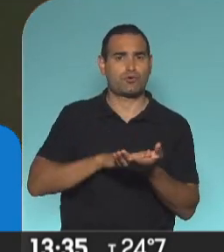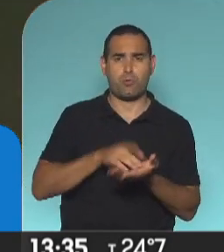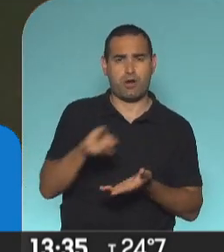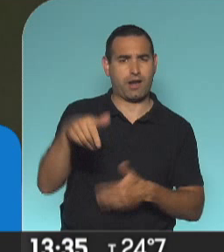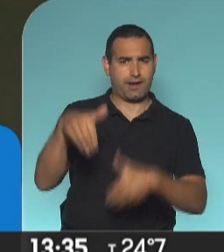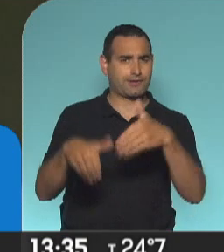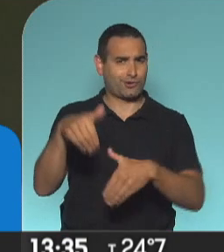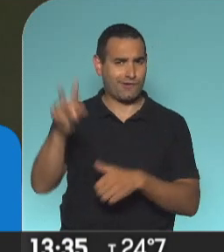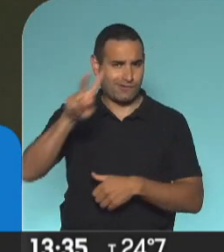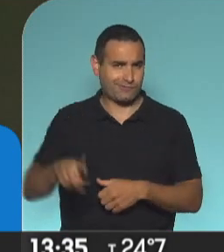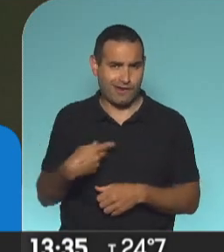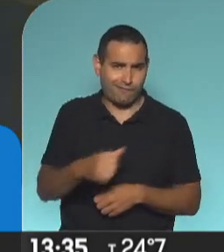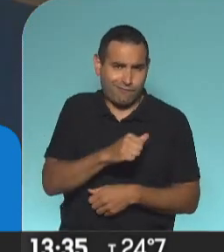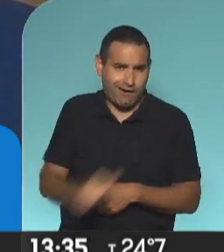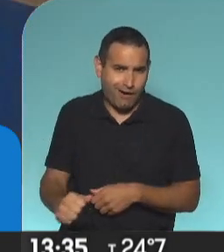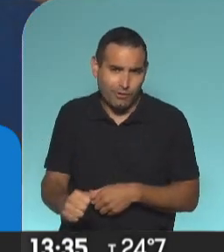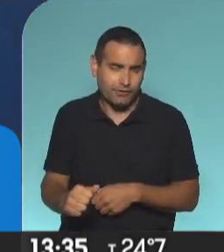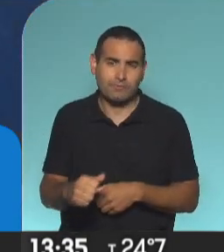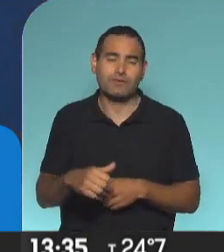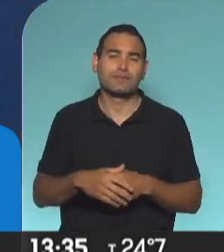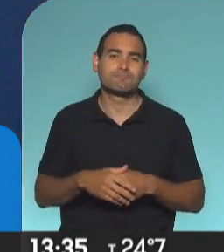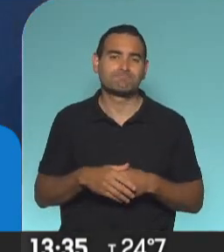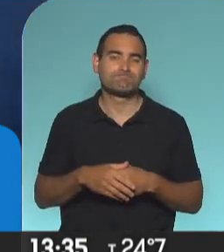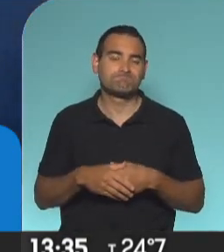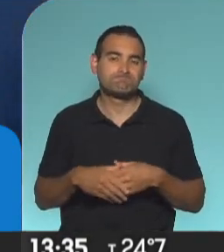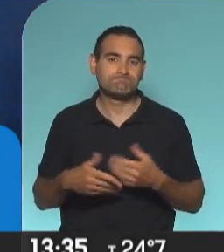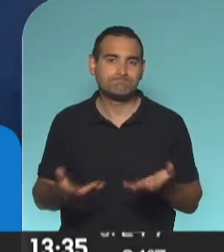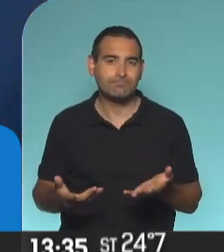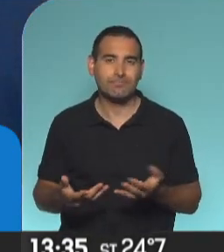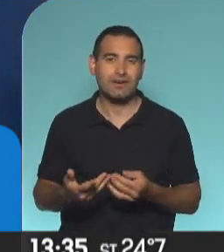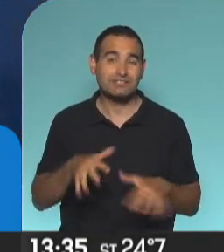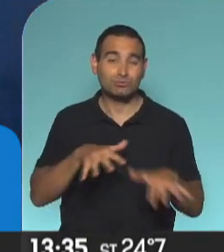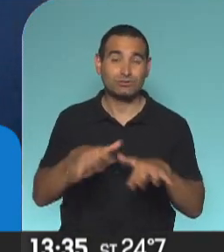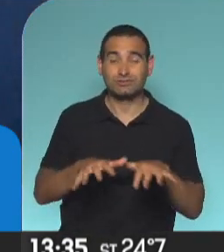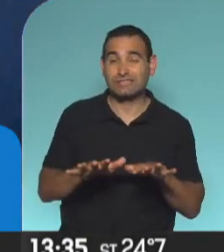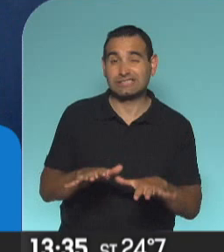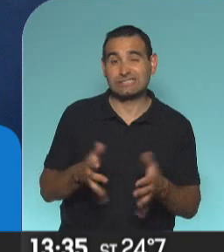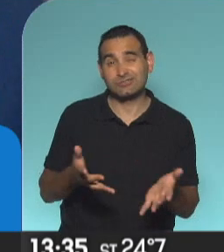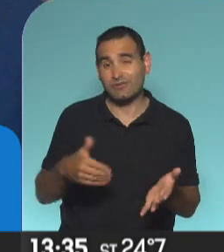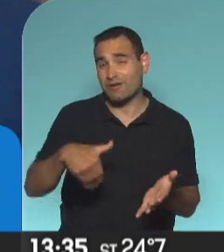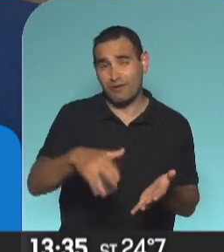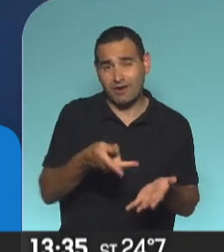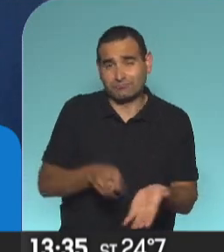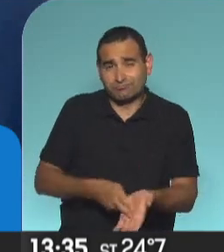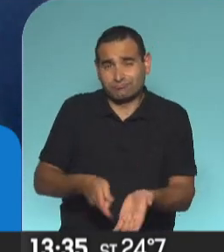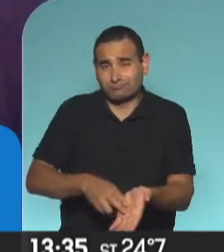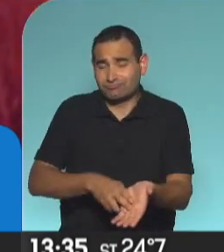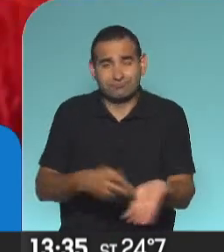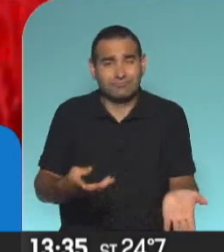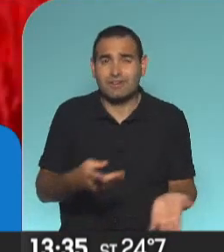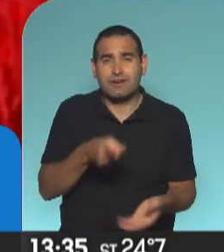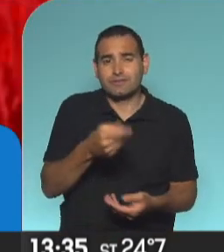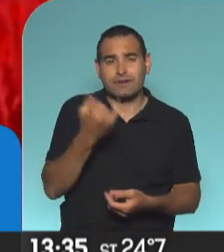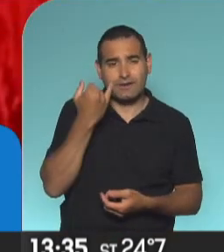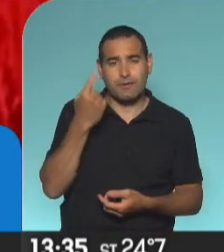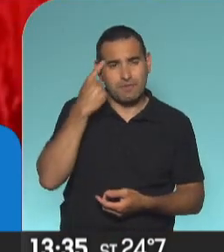fraude en Venezuela con cualquier acto eleccionario. Entonces, o sea, en estas condiciones, o sea, se van a repetir esos pronunciamientos, no es de extrañar